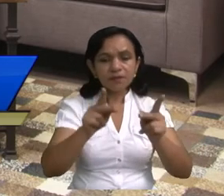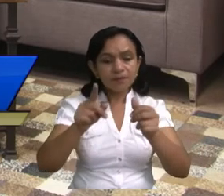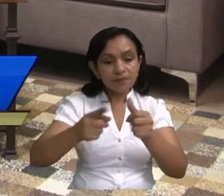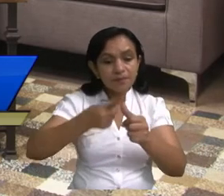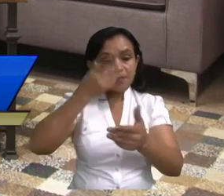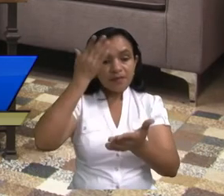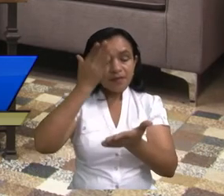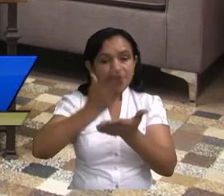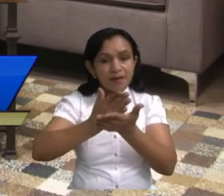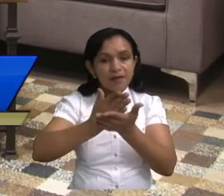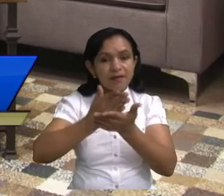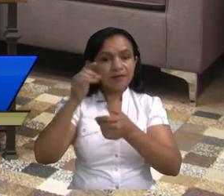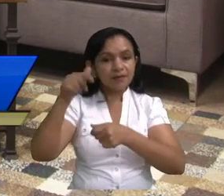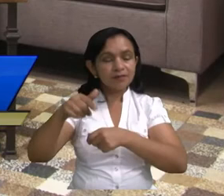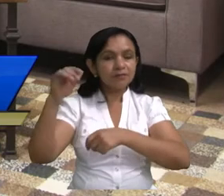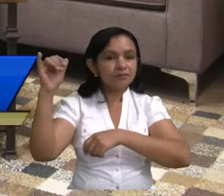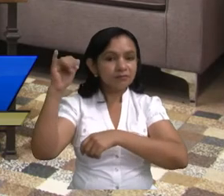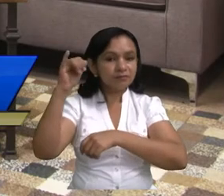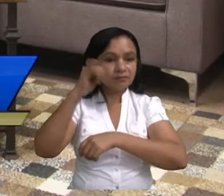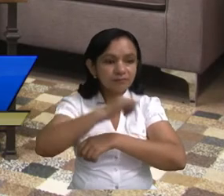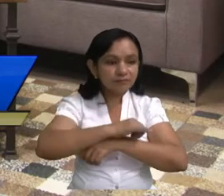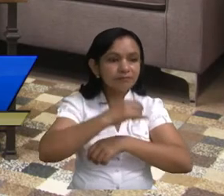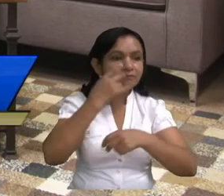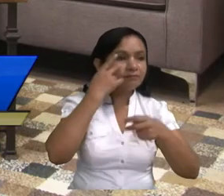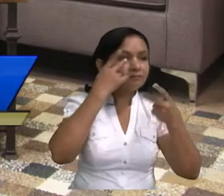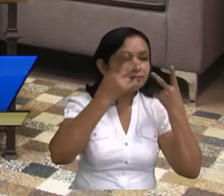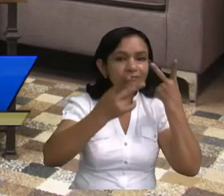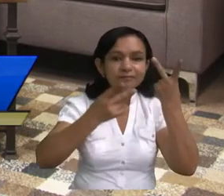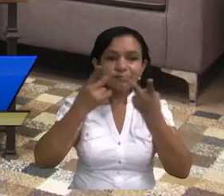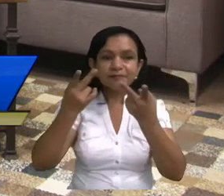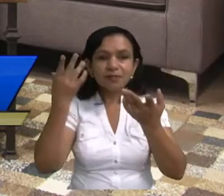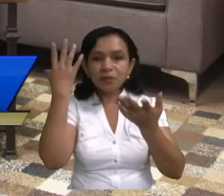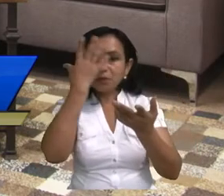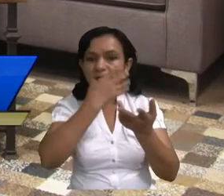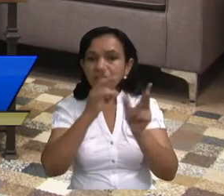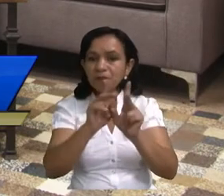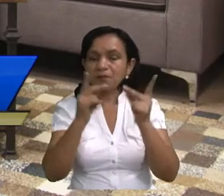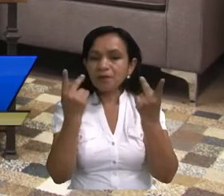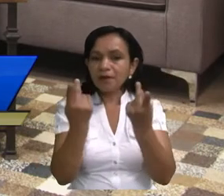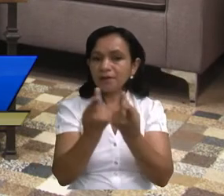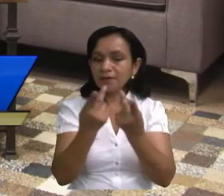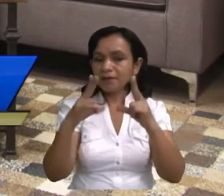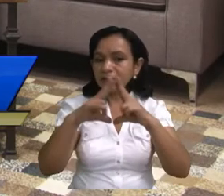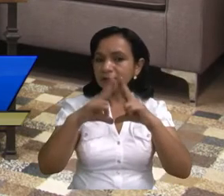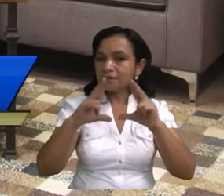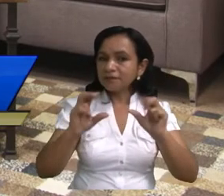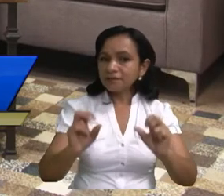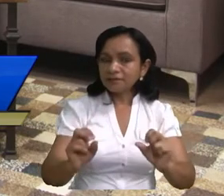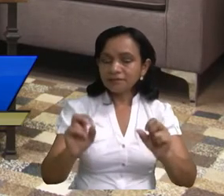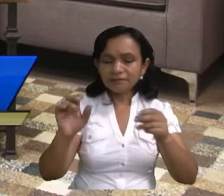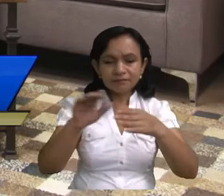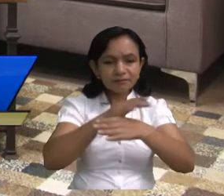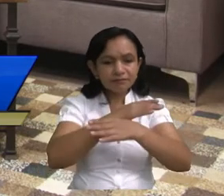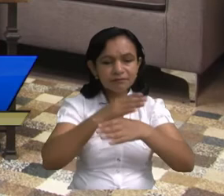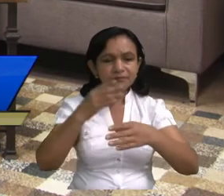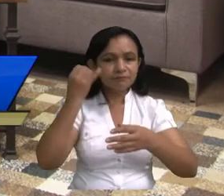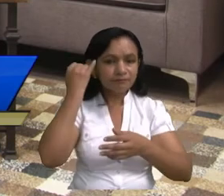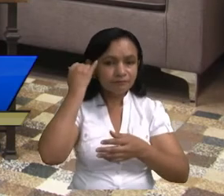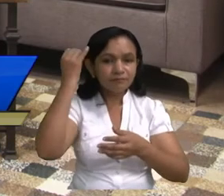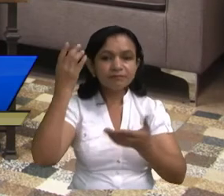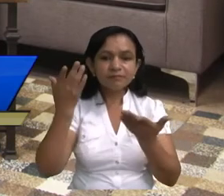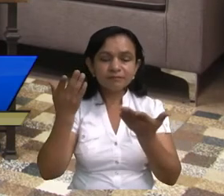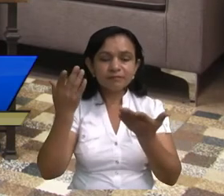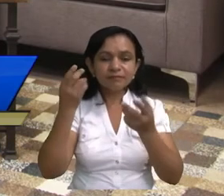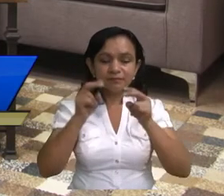vez, entonces que vean toda la dinámica que tiene el pueblo de Nicaragua, ya sea en todos los emprendimientos, en las